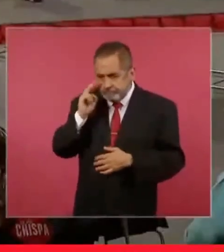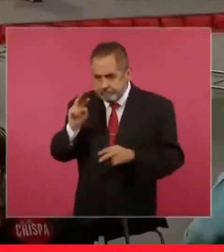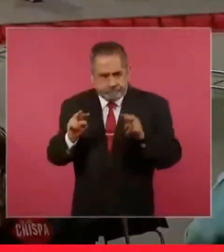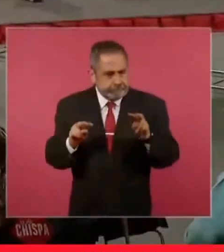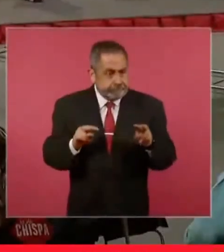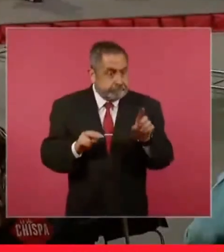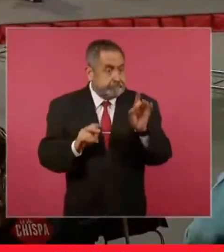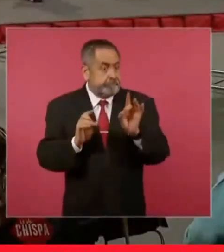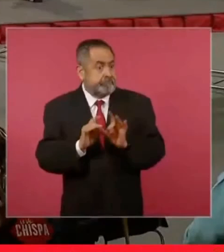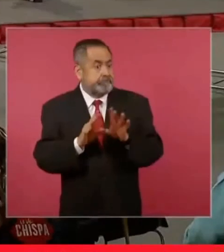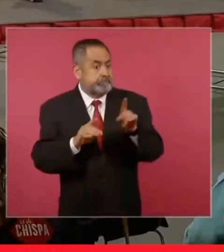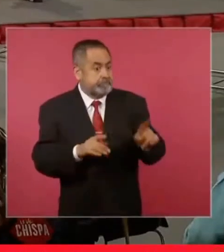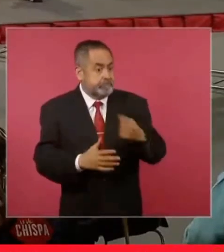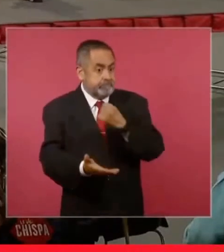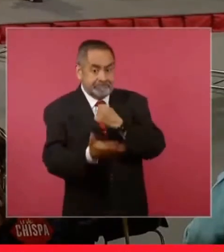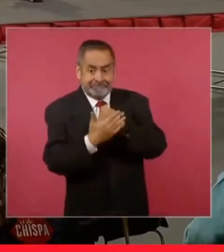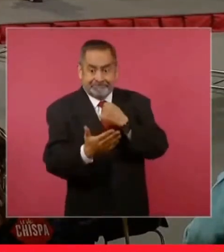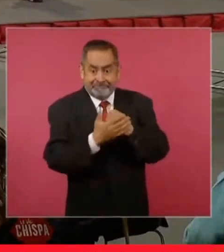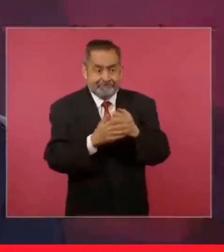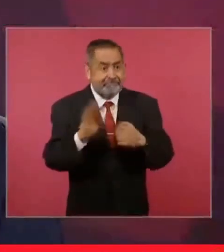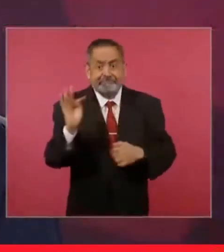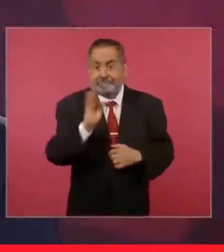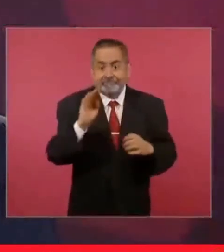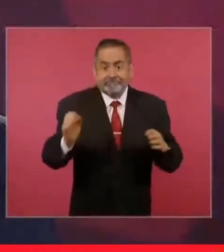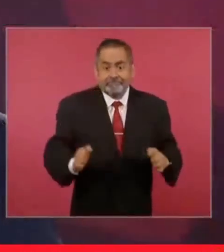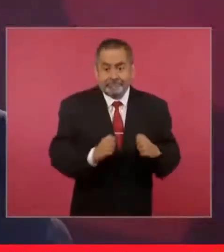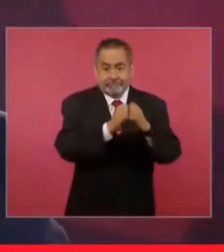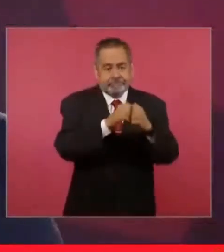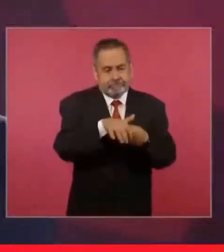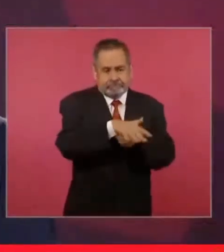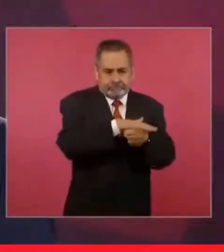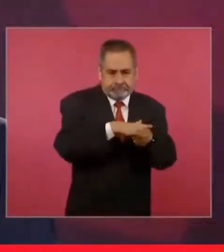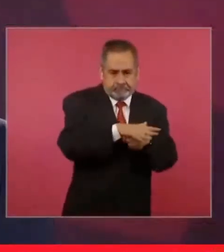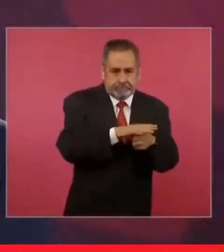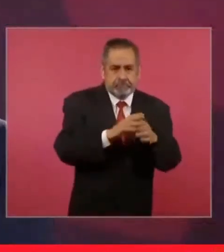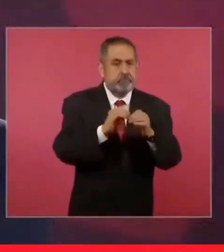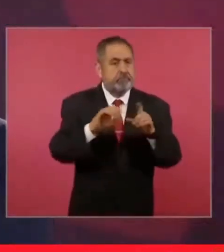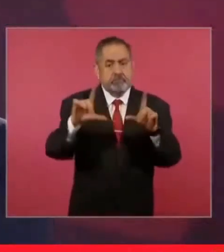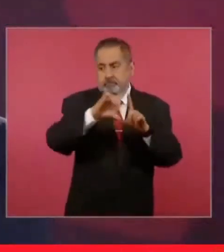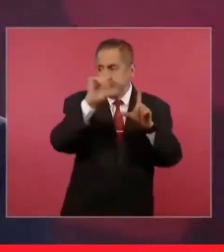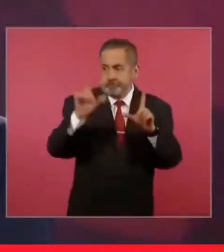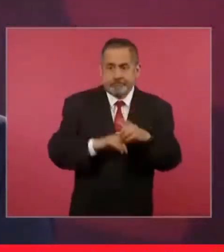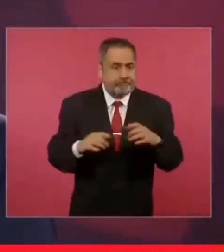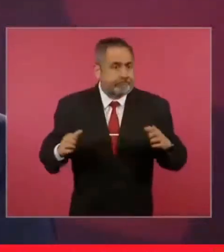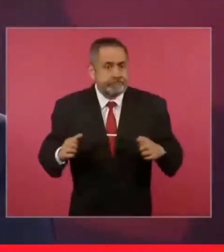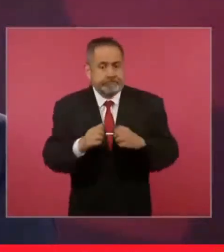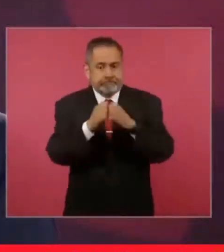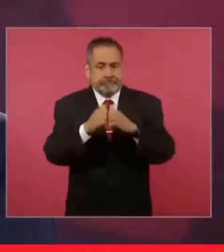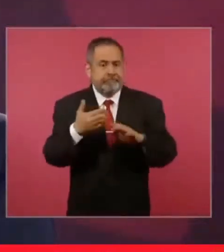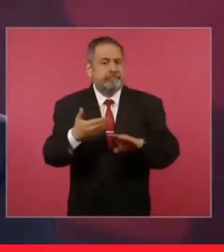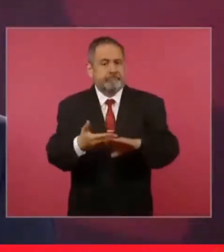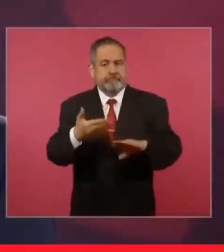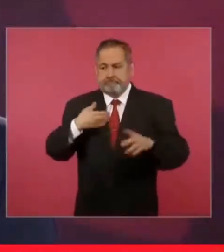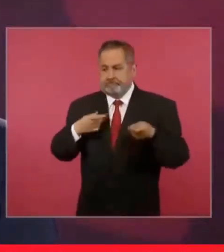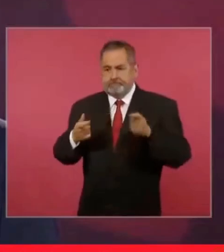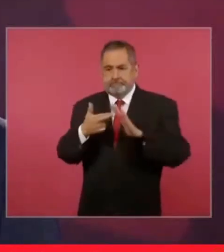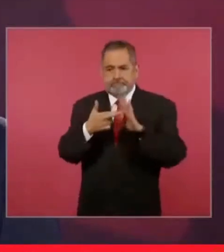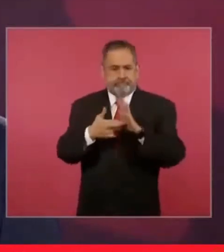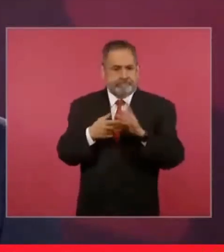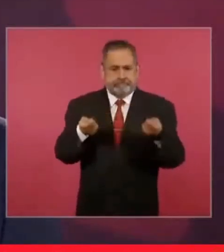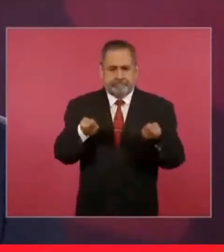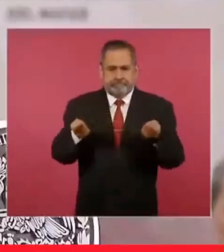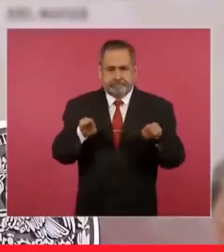notificar que hay alguna alerta que puede ser de ámbito local o puede ser de ámbito nacional. Las reglas que